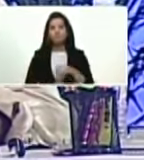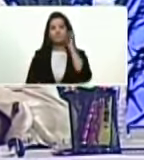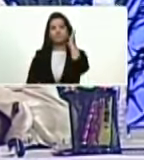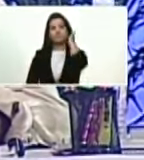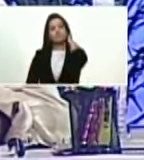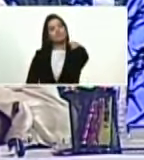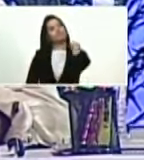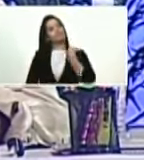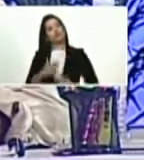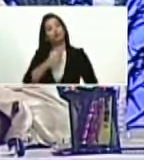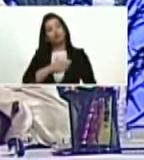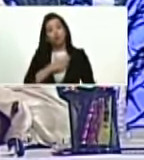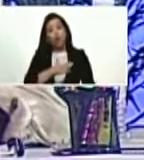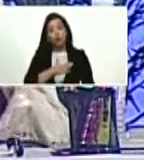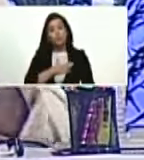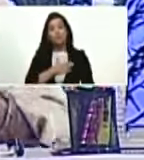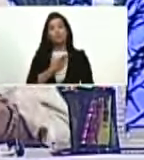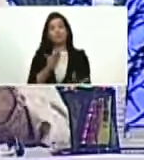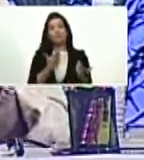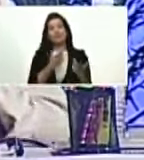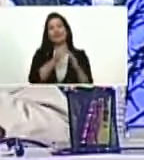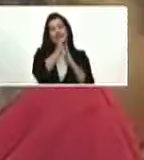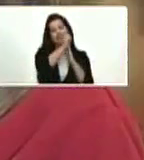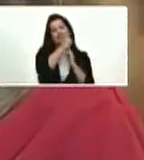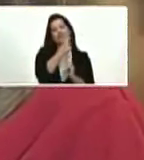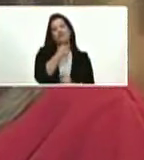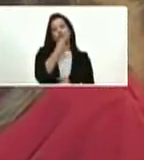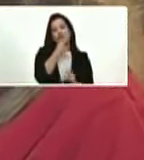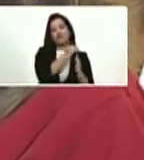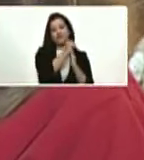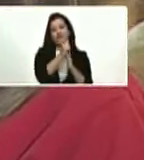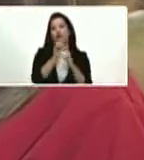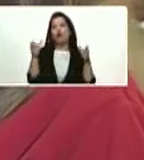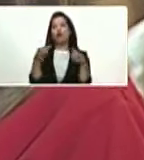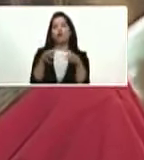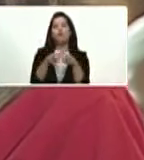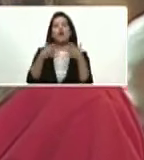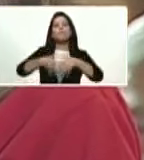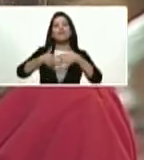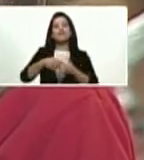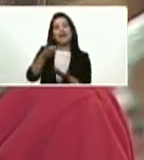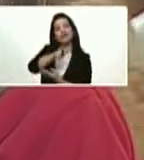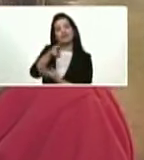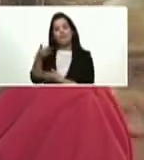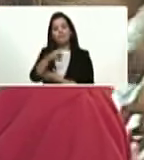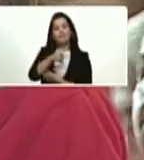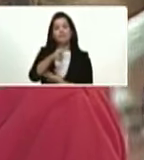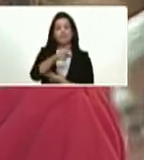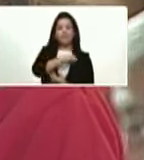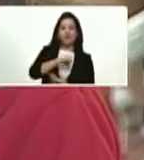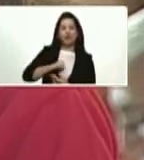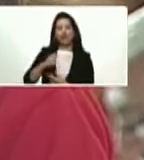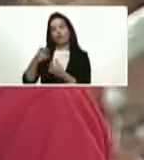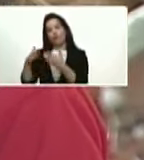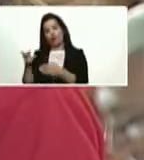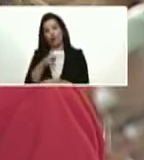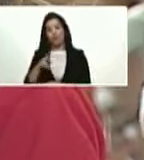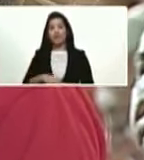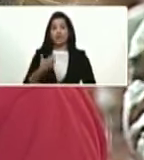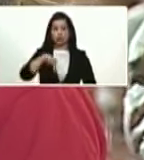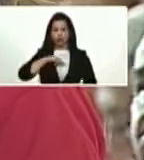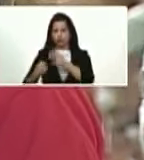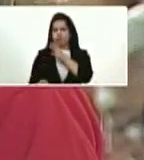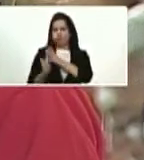en representación de la empresa socialista de capital mixto Guardián del Alba. Nosotros nacimos a raíz del paro petrolero en el 2002